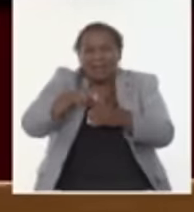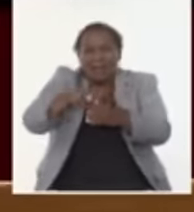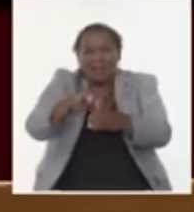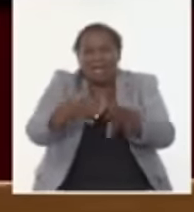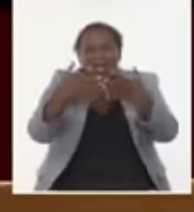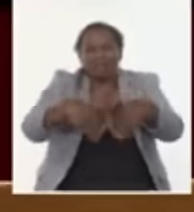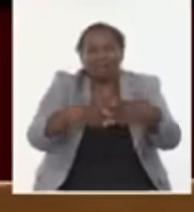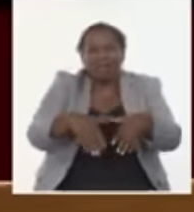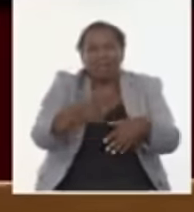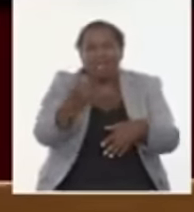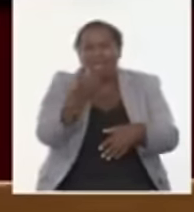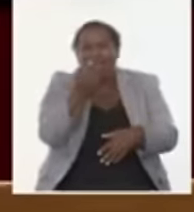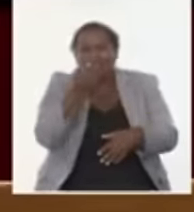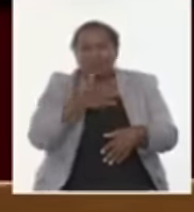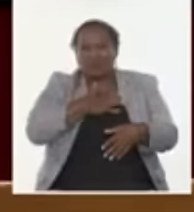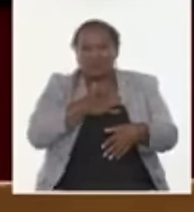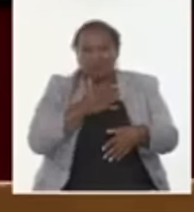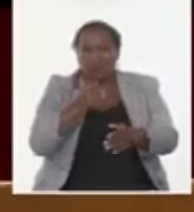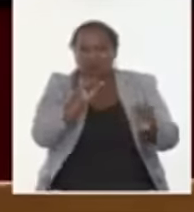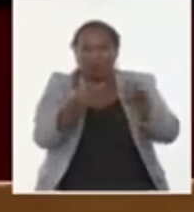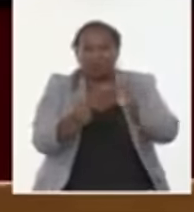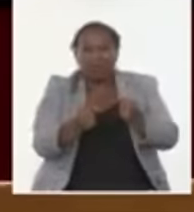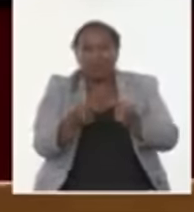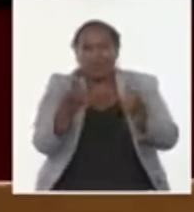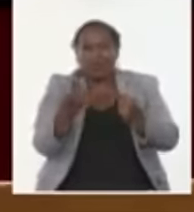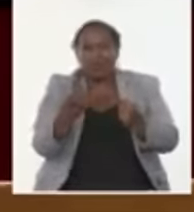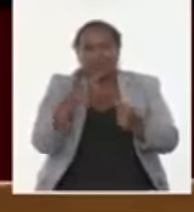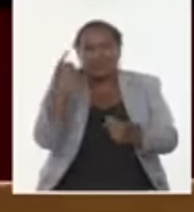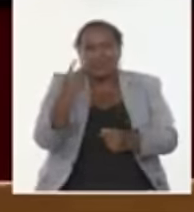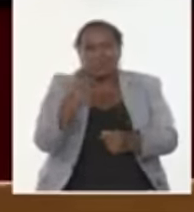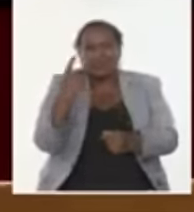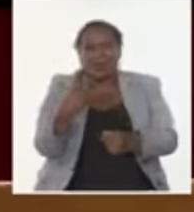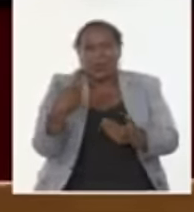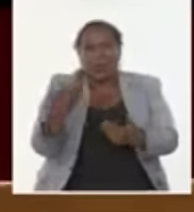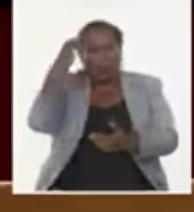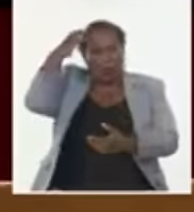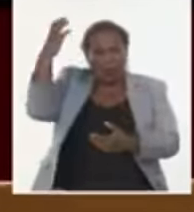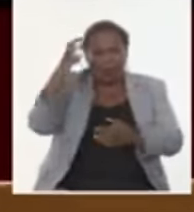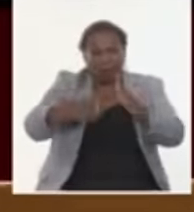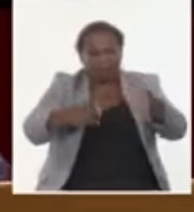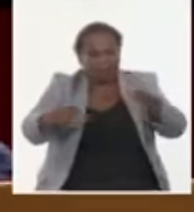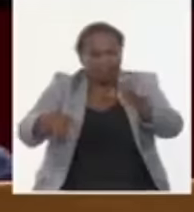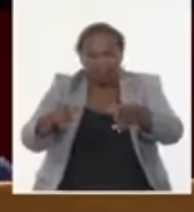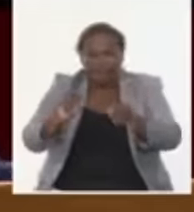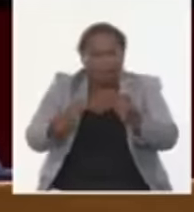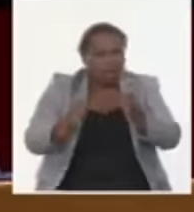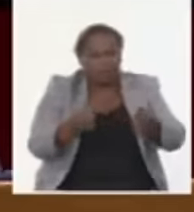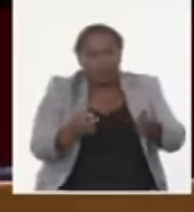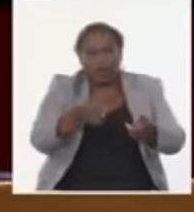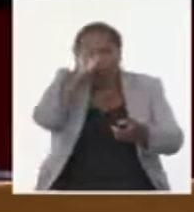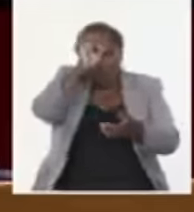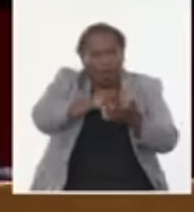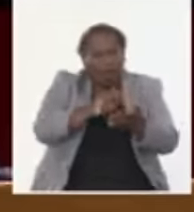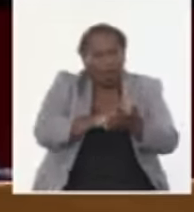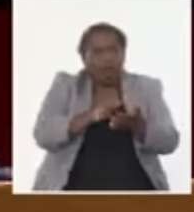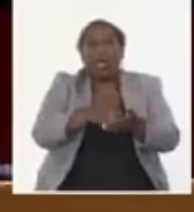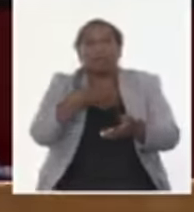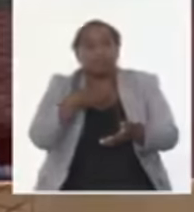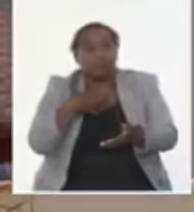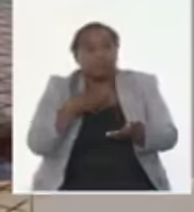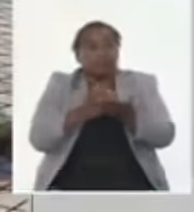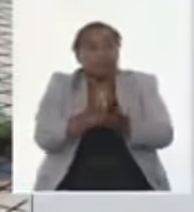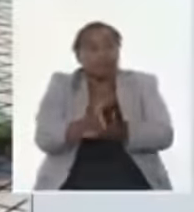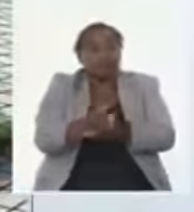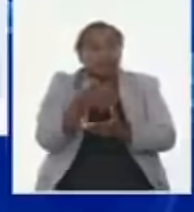y controlar la economía nacional desde el gobierno. Persiste una elevada inflación con